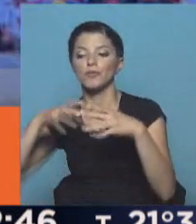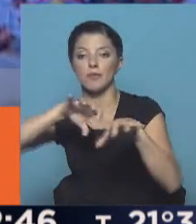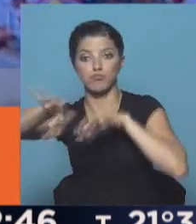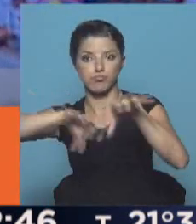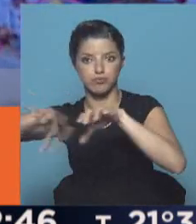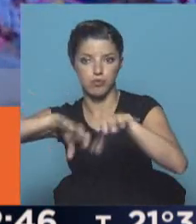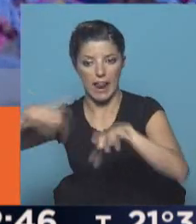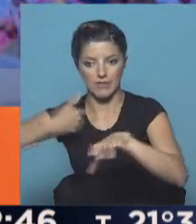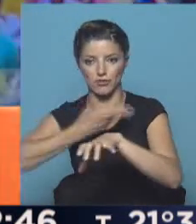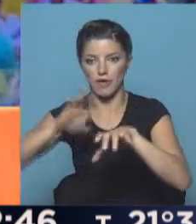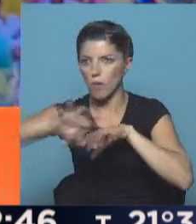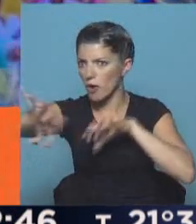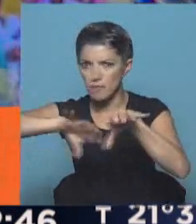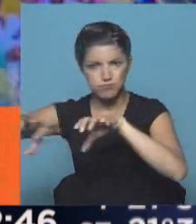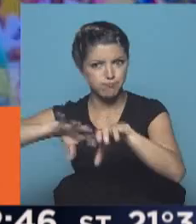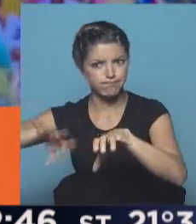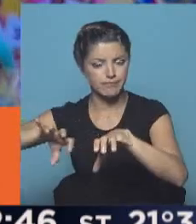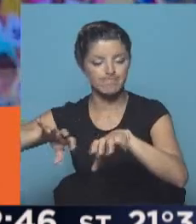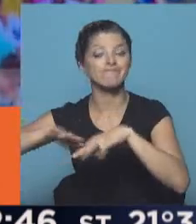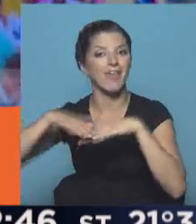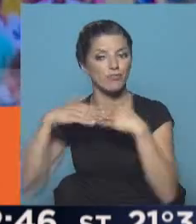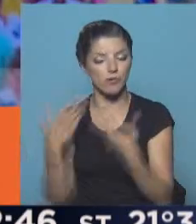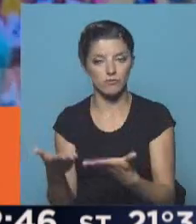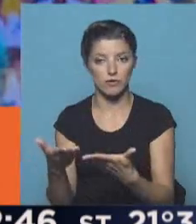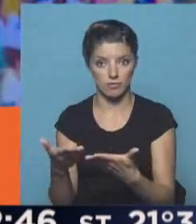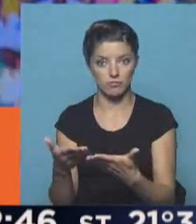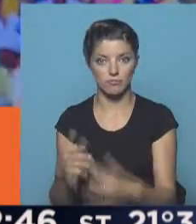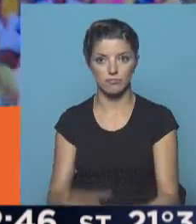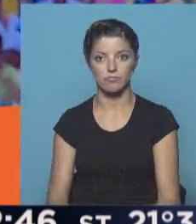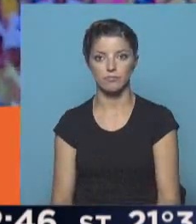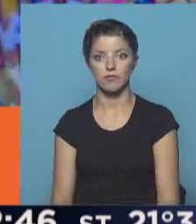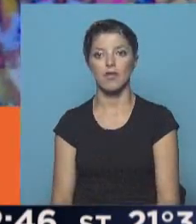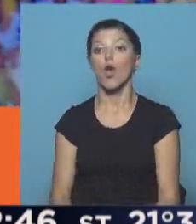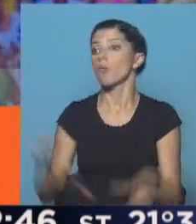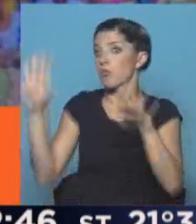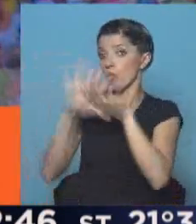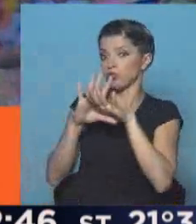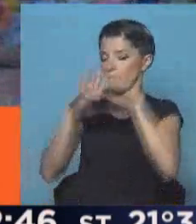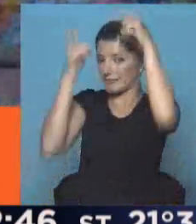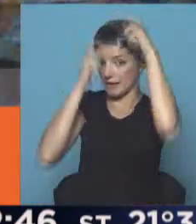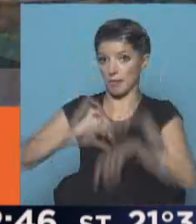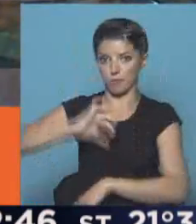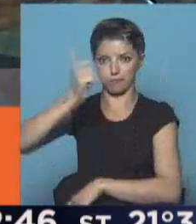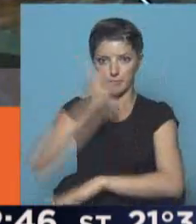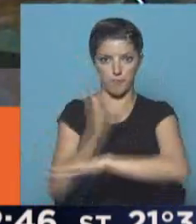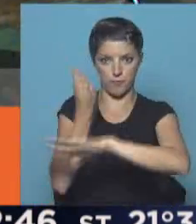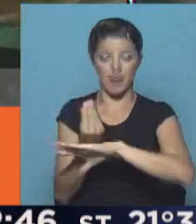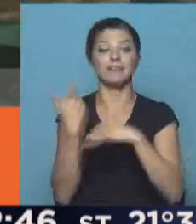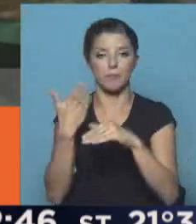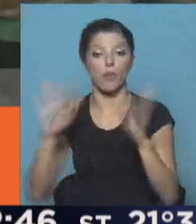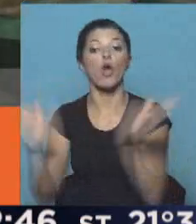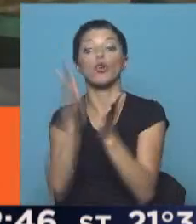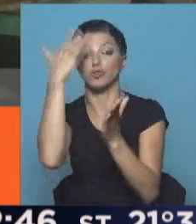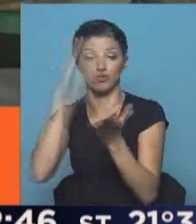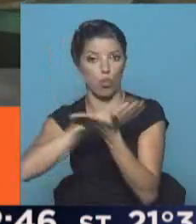de la sociedad y en ese marco, además, la victoria de Chávez permite, primero, la aprobación de una nueva